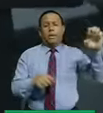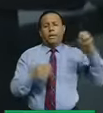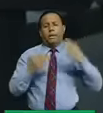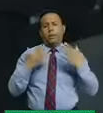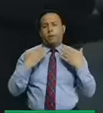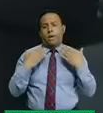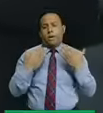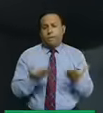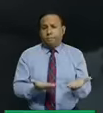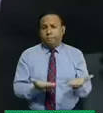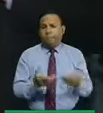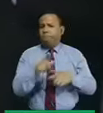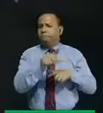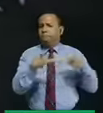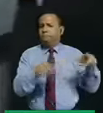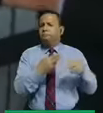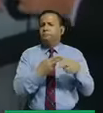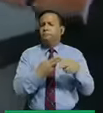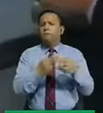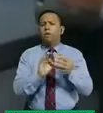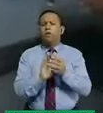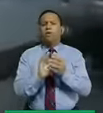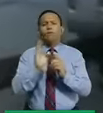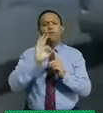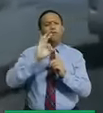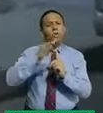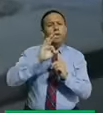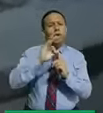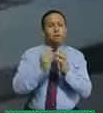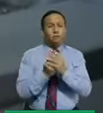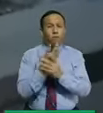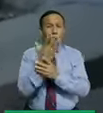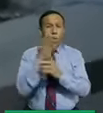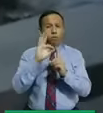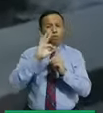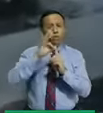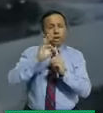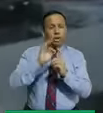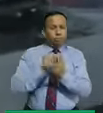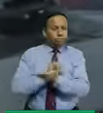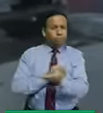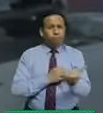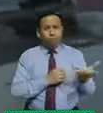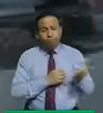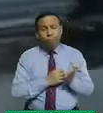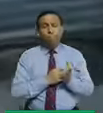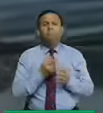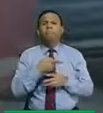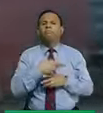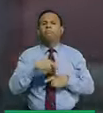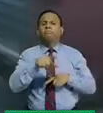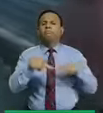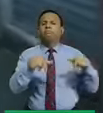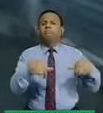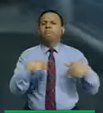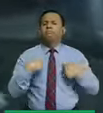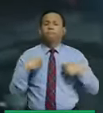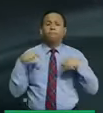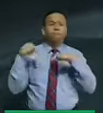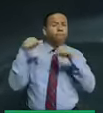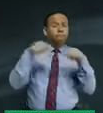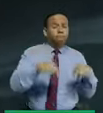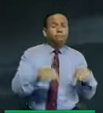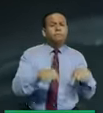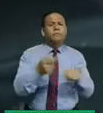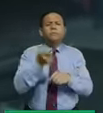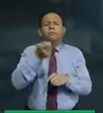Guayaquil, específicamente en el Fortín de la Flor. Así se llama este sector en el que nos ubicamos, donde hace